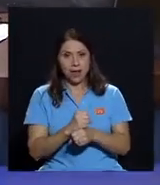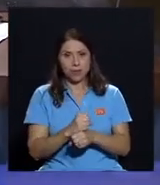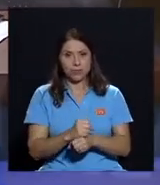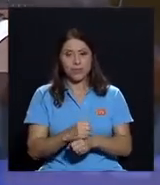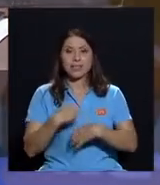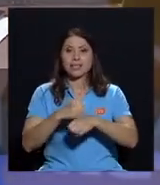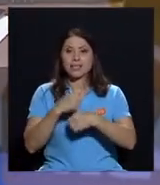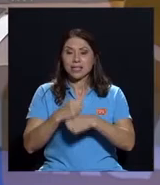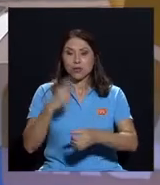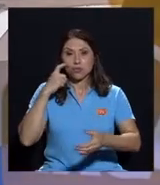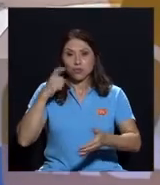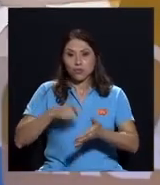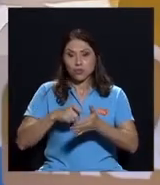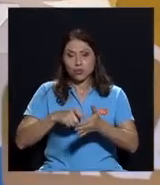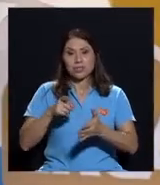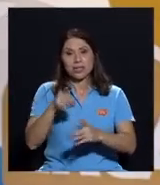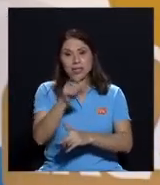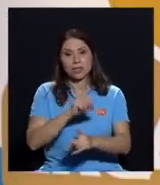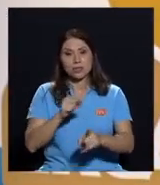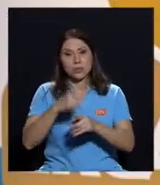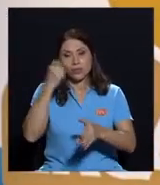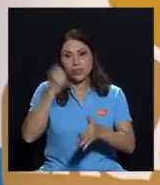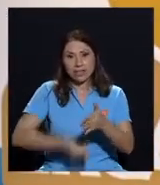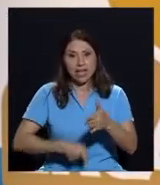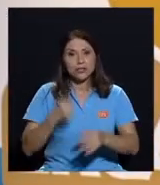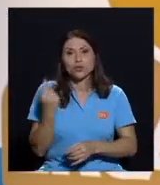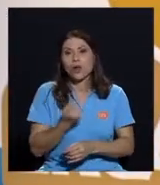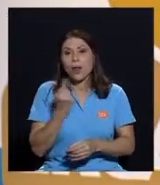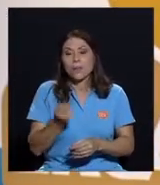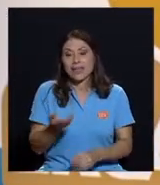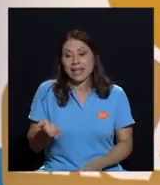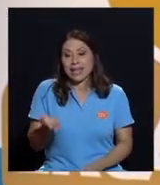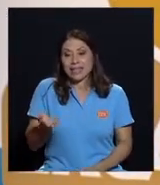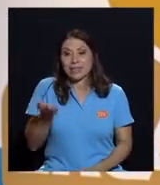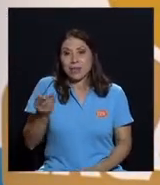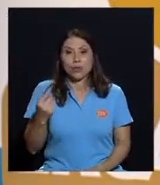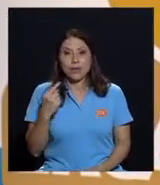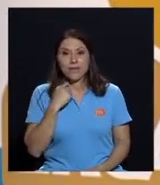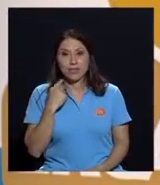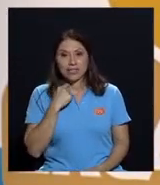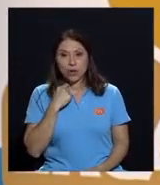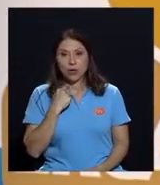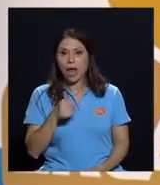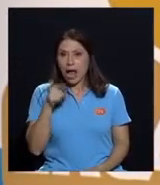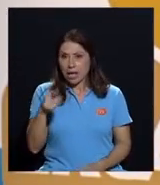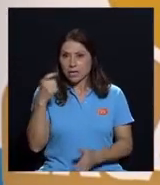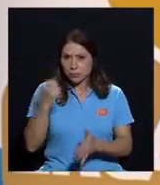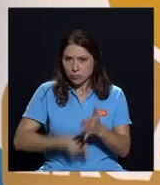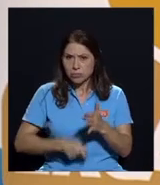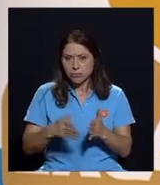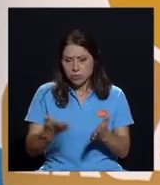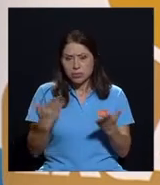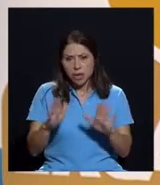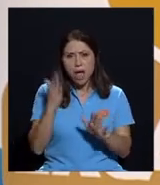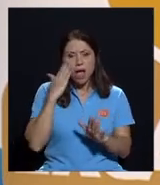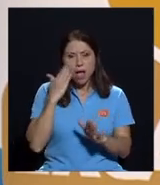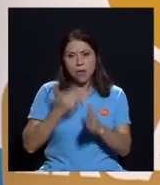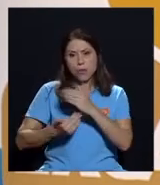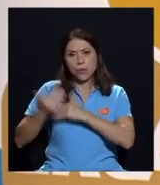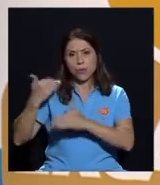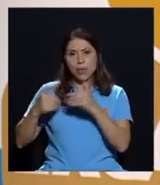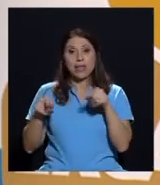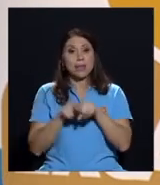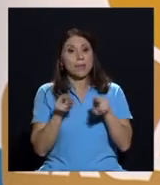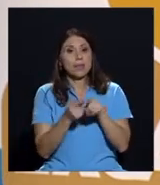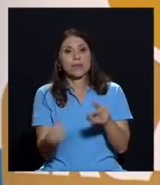en el margen de nada más del crecimiento de la inflación es decir ahí yo tengo un antecedente de rigurosidad en eso como tenemos un antecedente en la